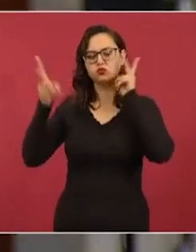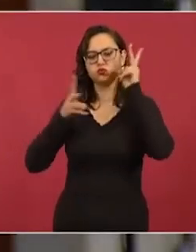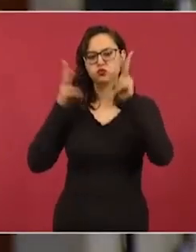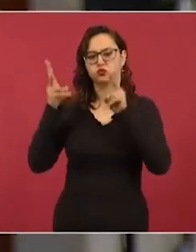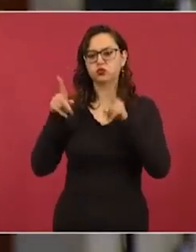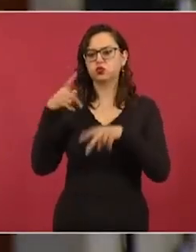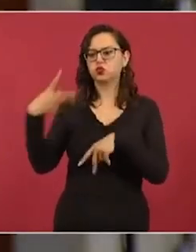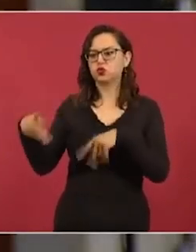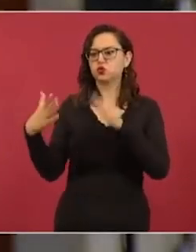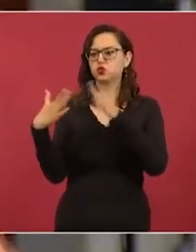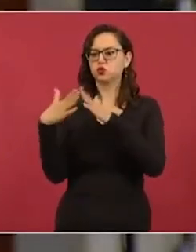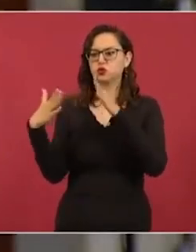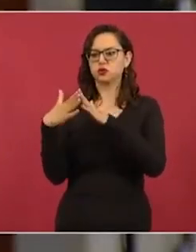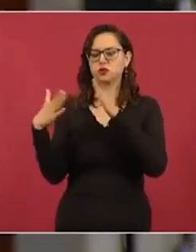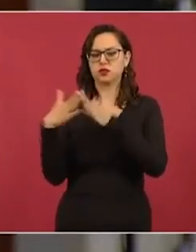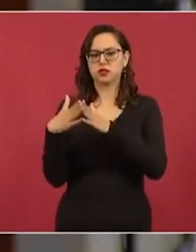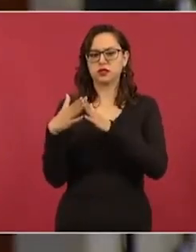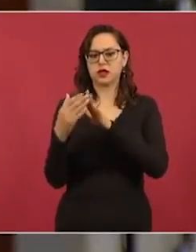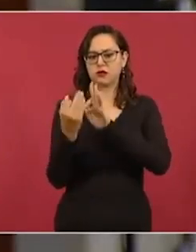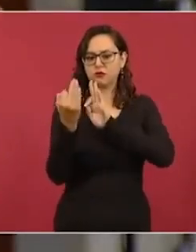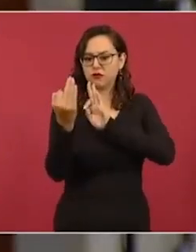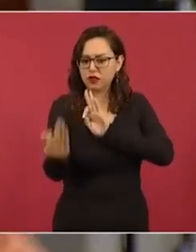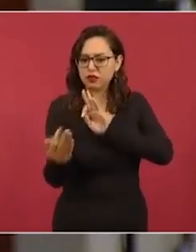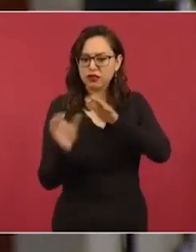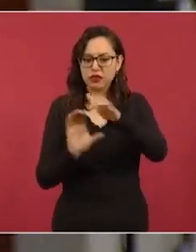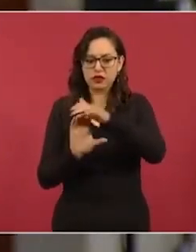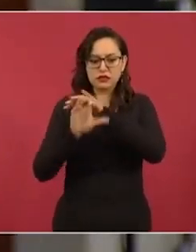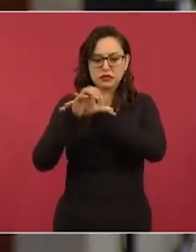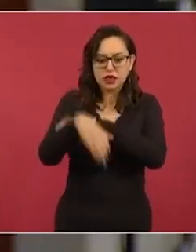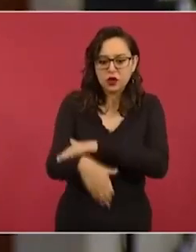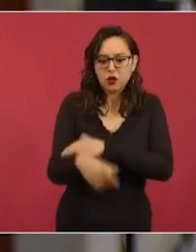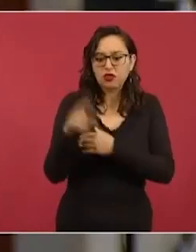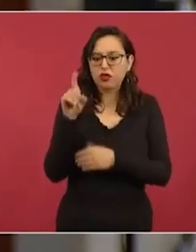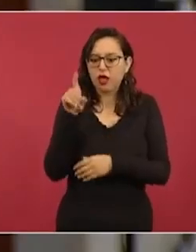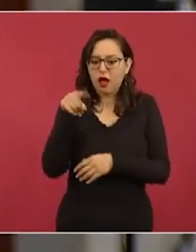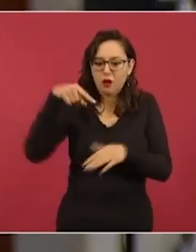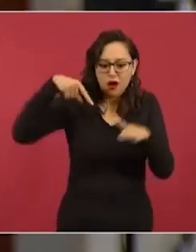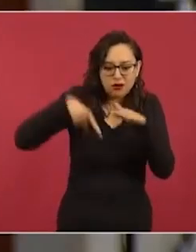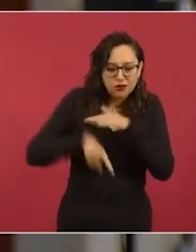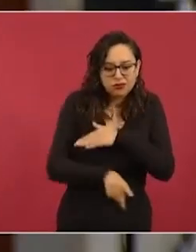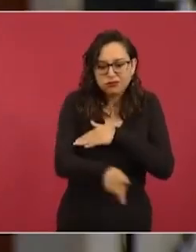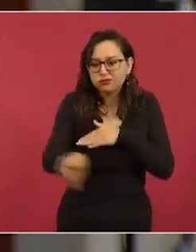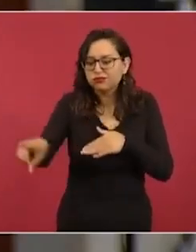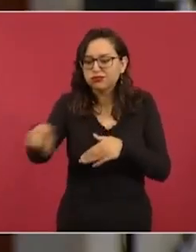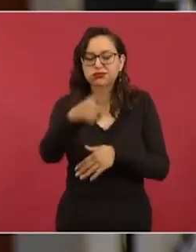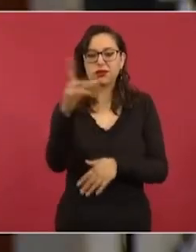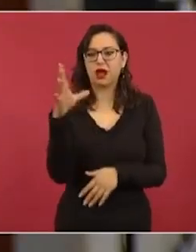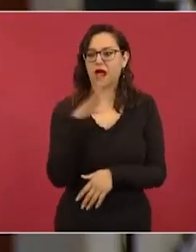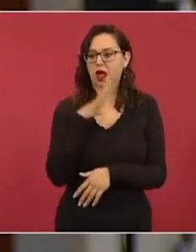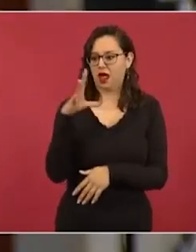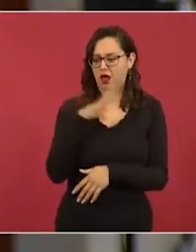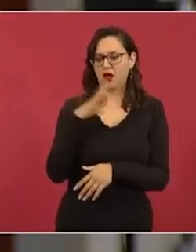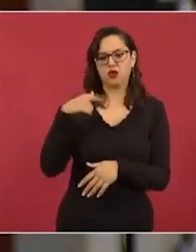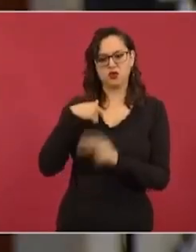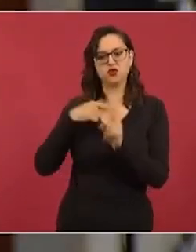enfrente de su casa había cenotes y los íbamos a ver ahí en Cancún. Y años